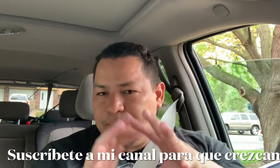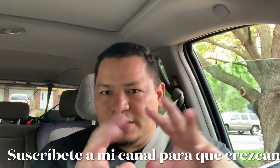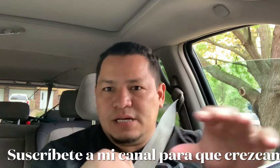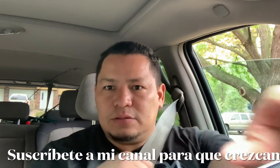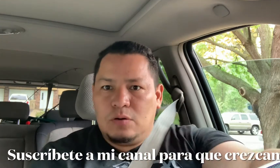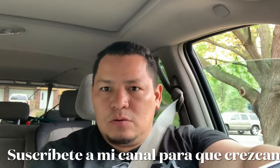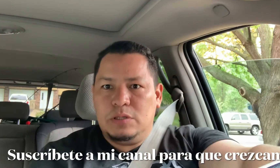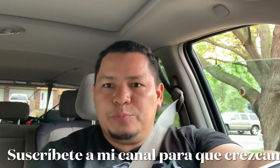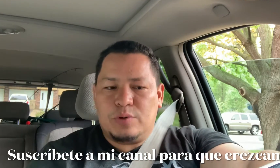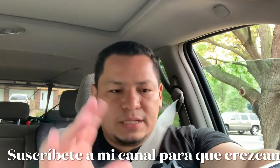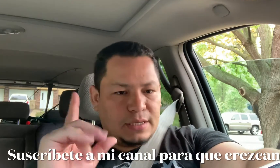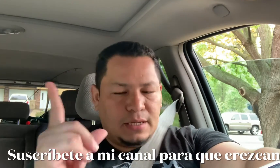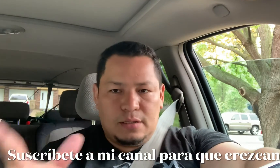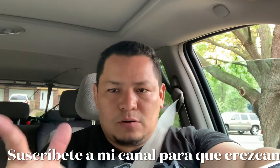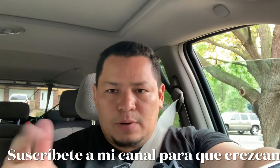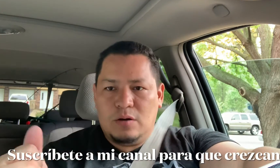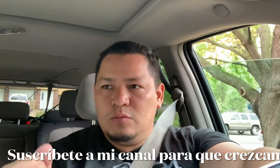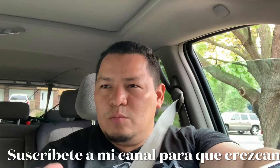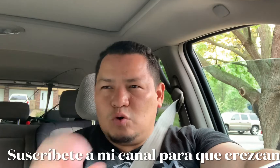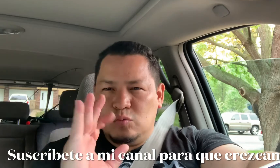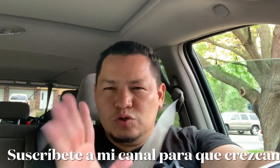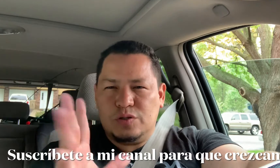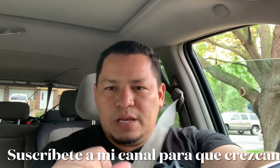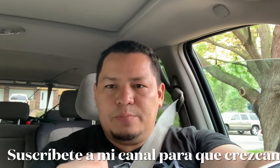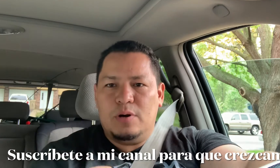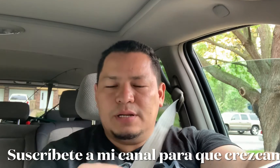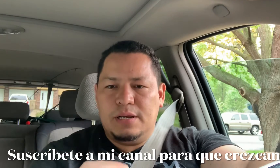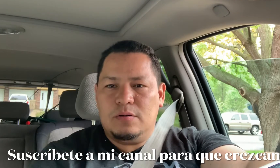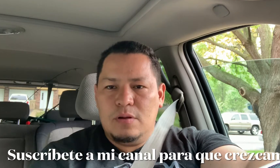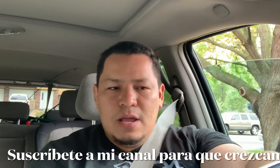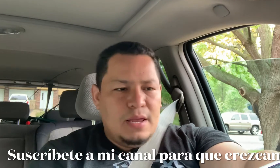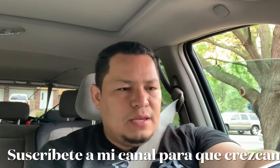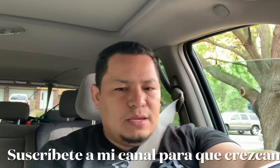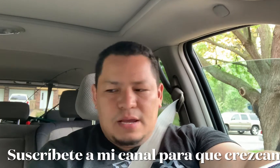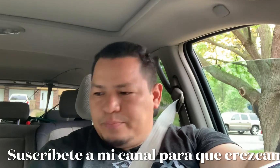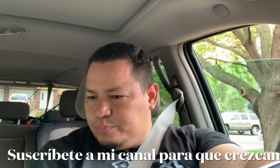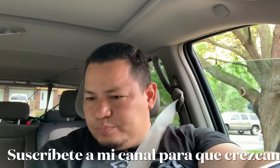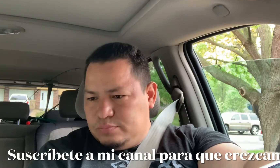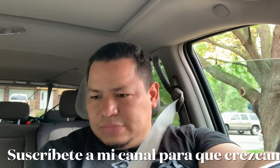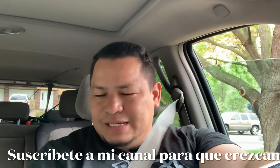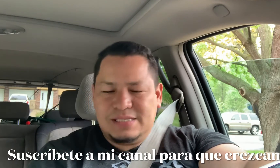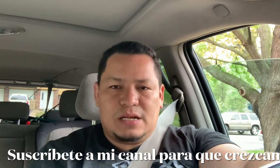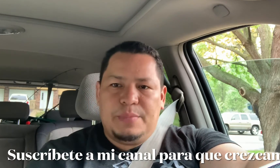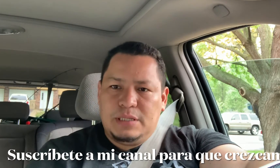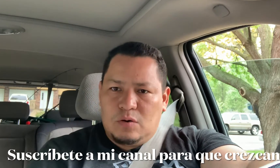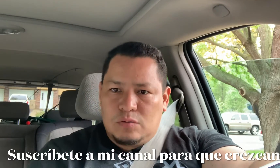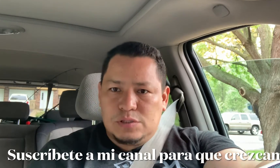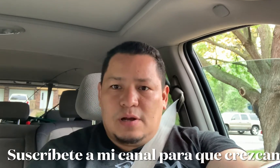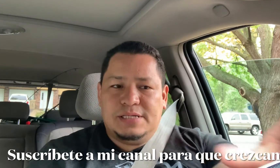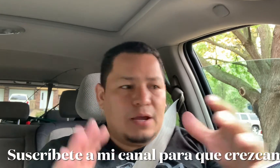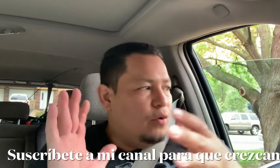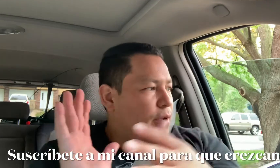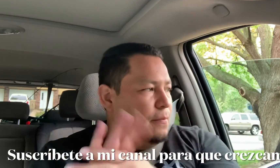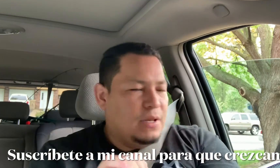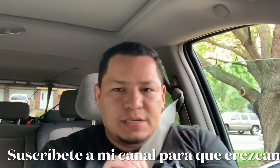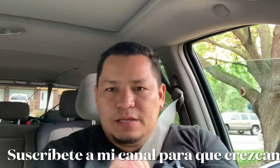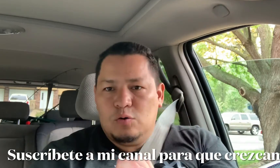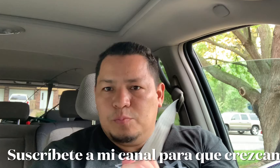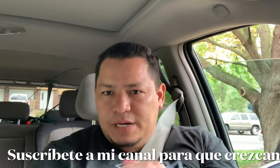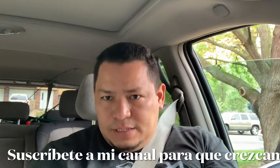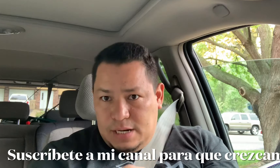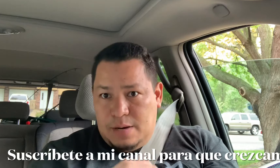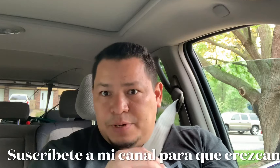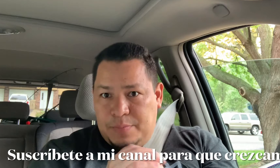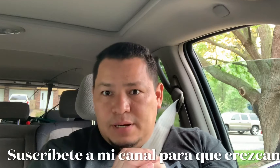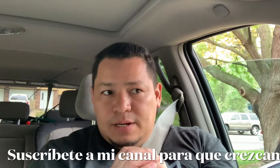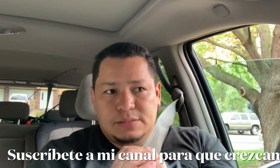a aprensar todos los dipurratas que robaron por mucho tiempo el dinero y esa tremenda corrupción. Así que hoy ya dieron luz